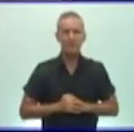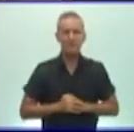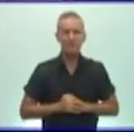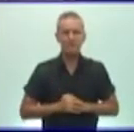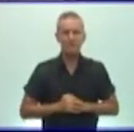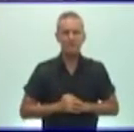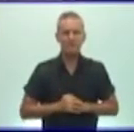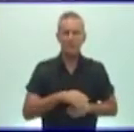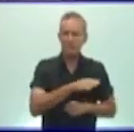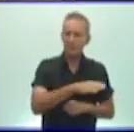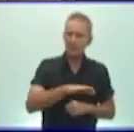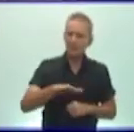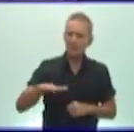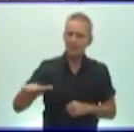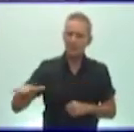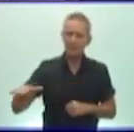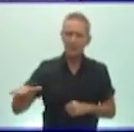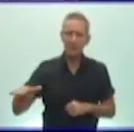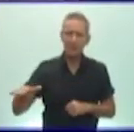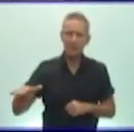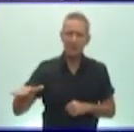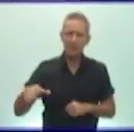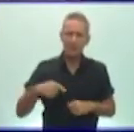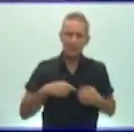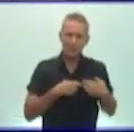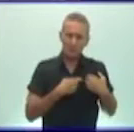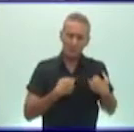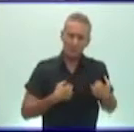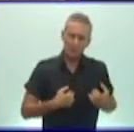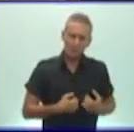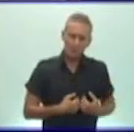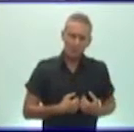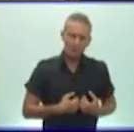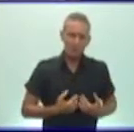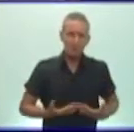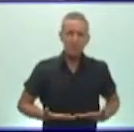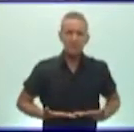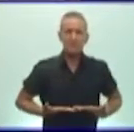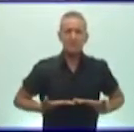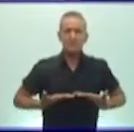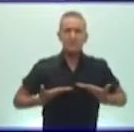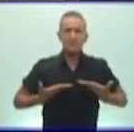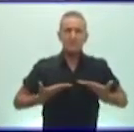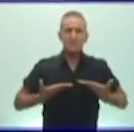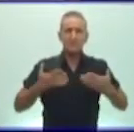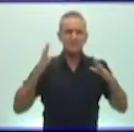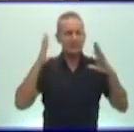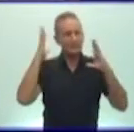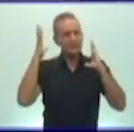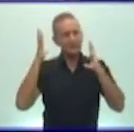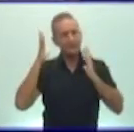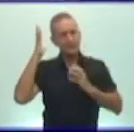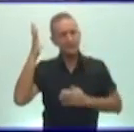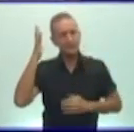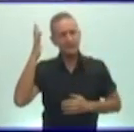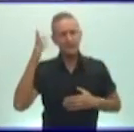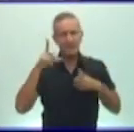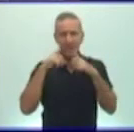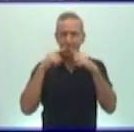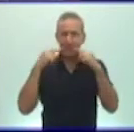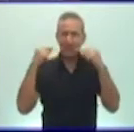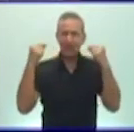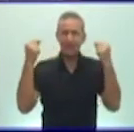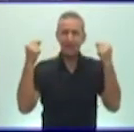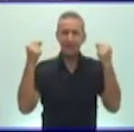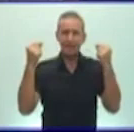El mar conmueve el corazón, inspira la imaginación y le brinda alegría eterna al alma.